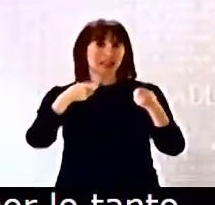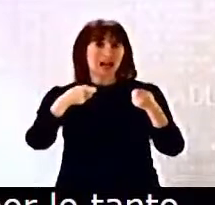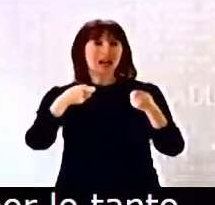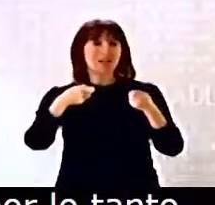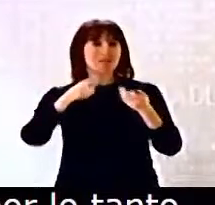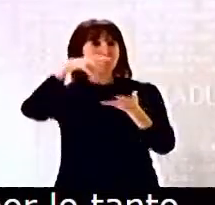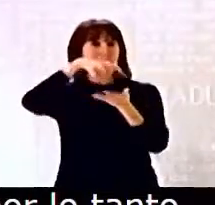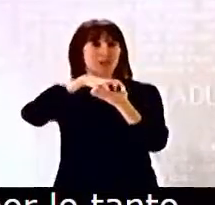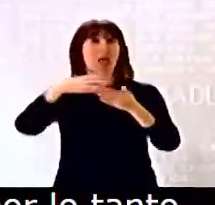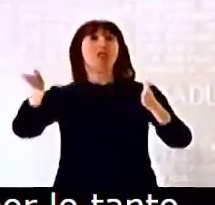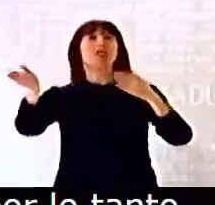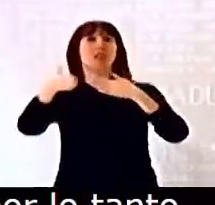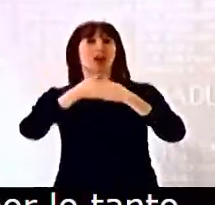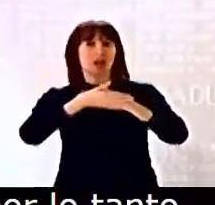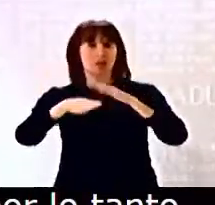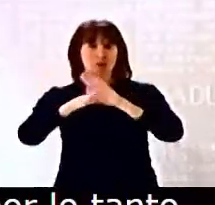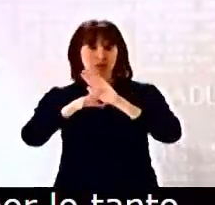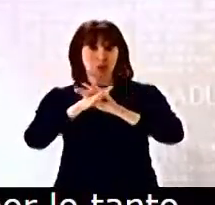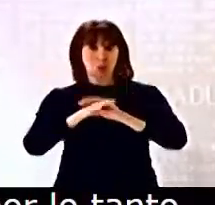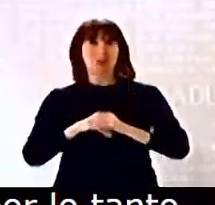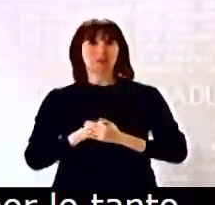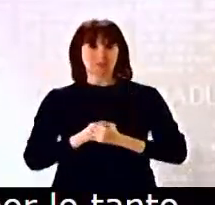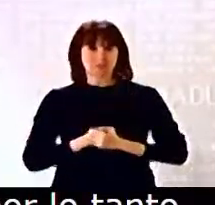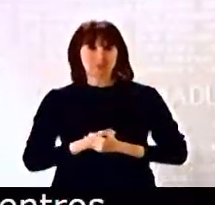centros comerciales.